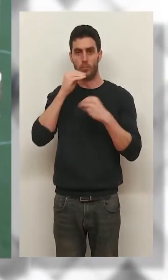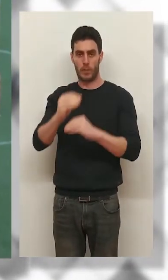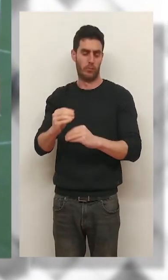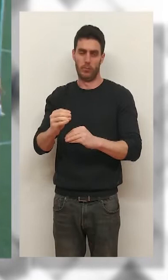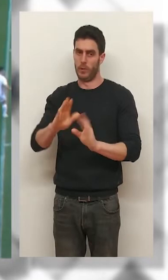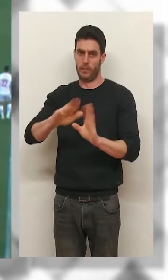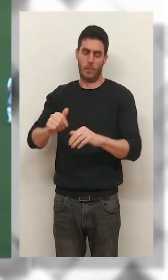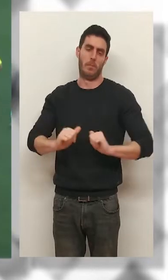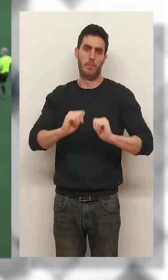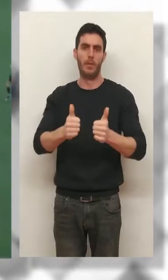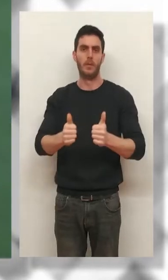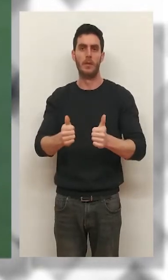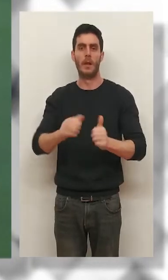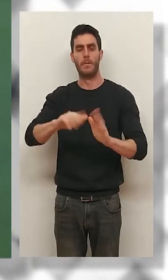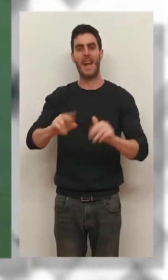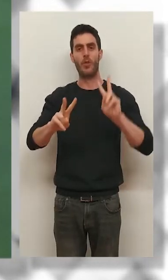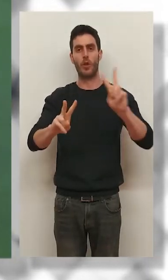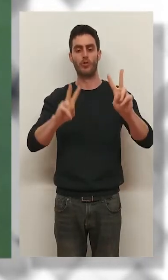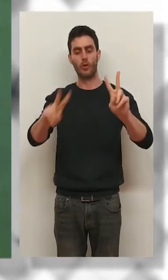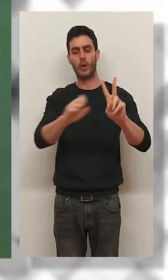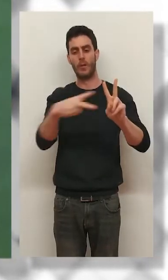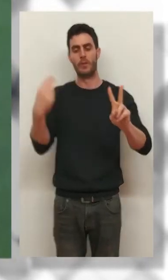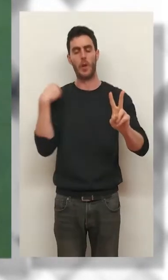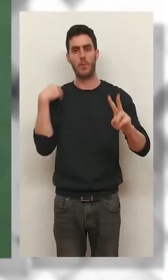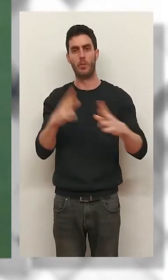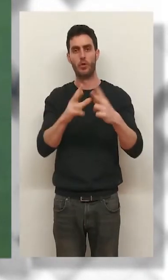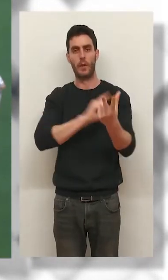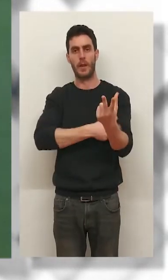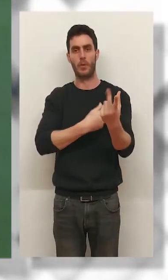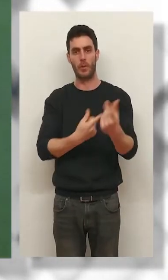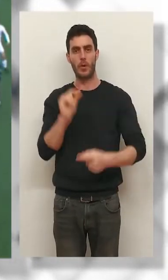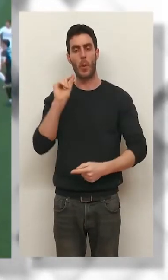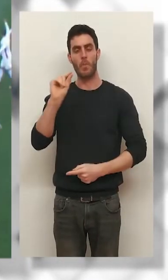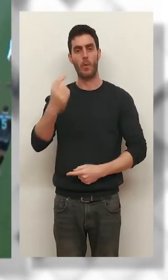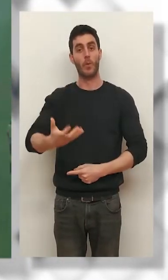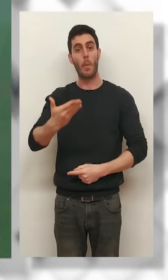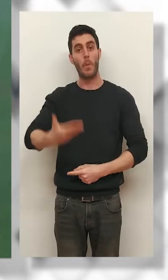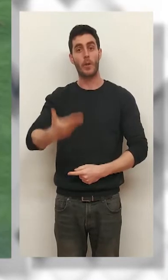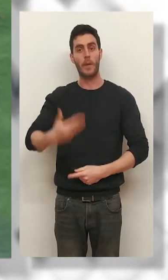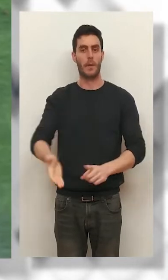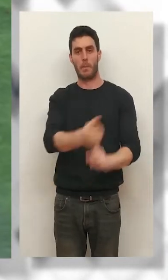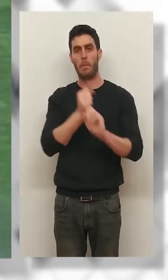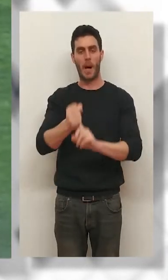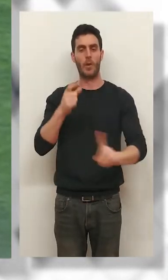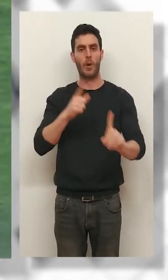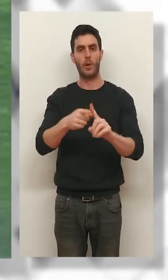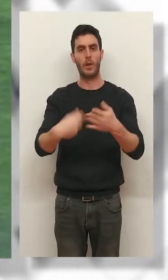Con este resultado, la Sociedad Deportiva Logroñés suma un punto importante para seguir afianzando la permanencia.